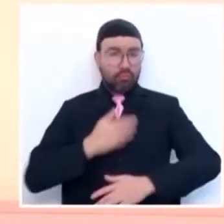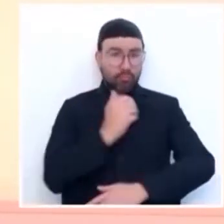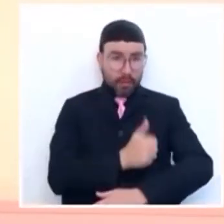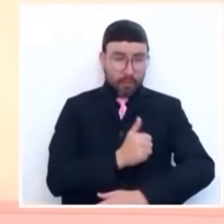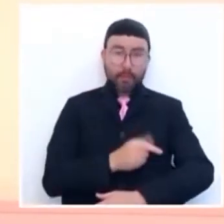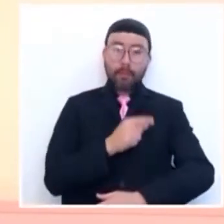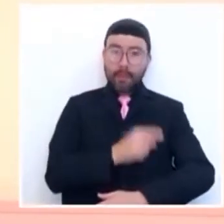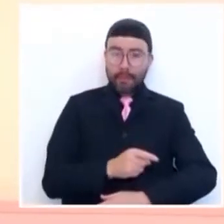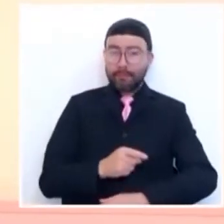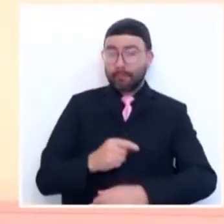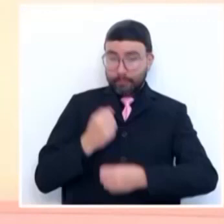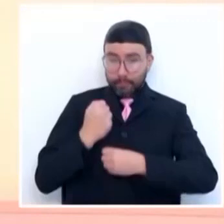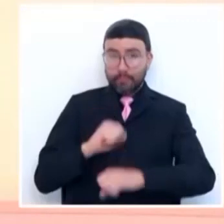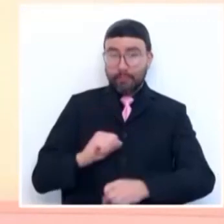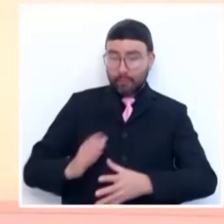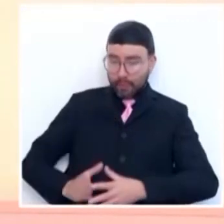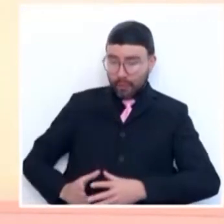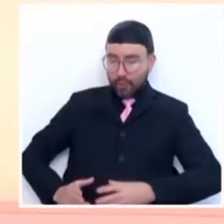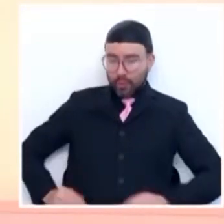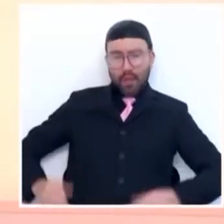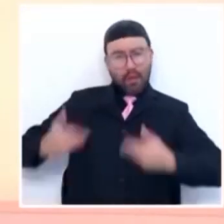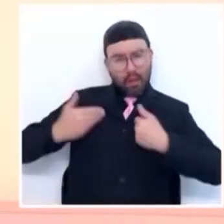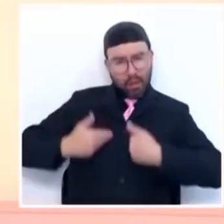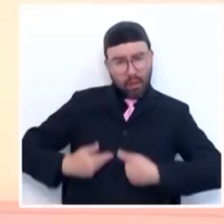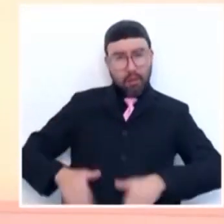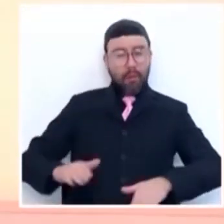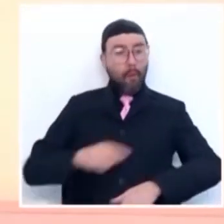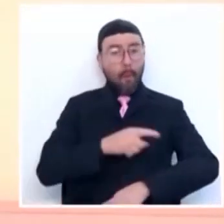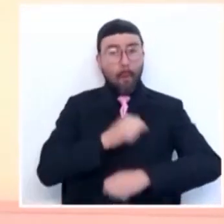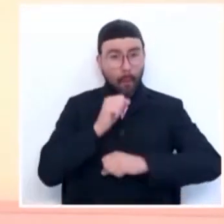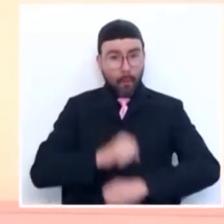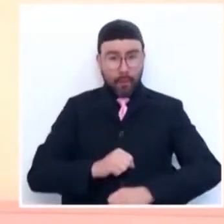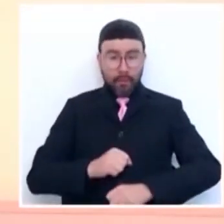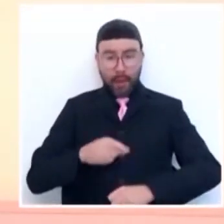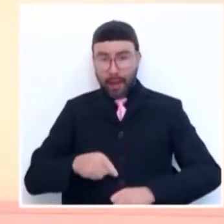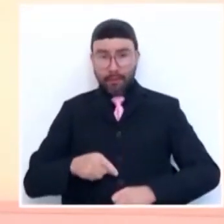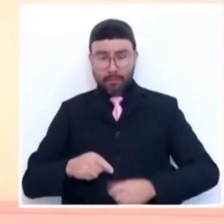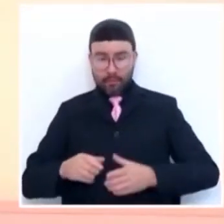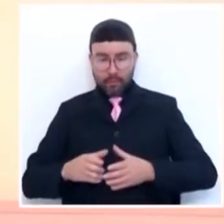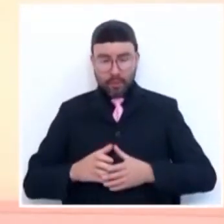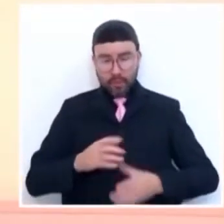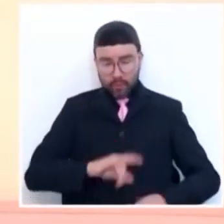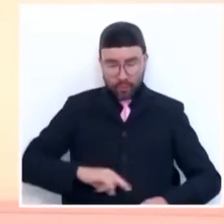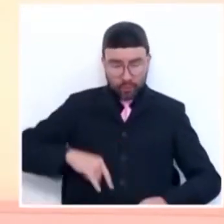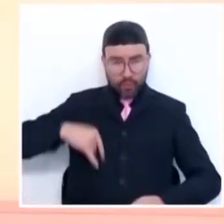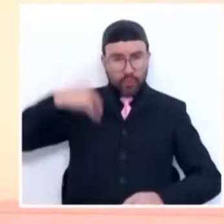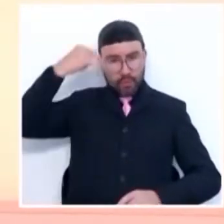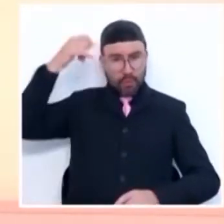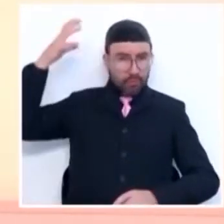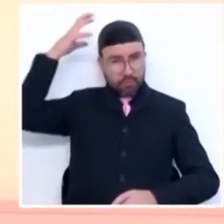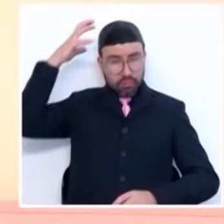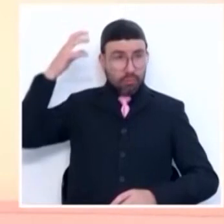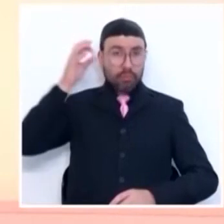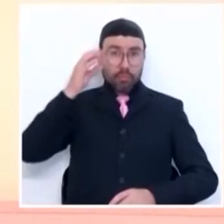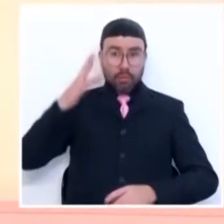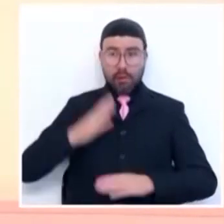pigmento de bilirrubina se aumente y pueda fijarse en algunos núcleos de la base cerebral y lo pueda poner a